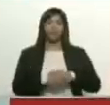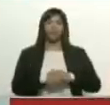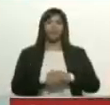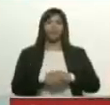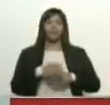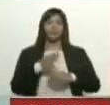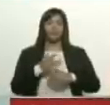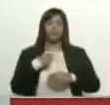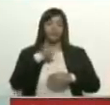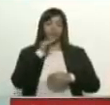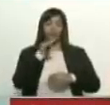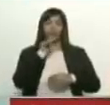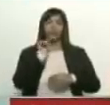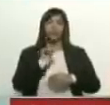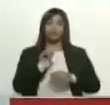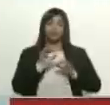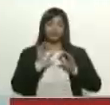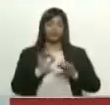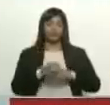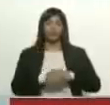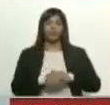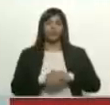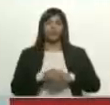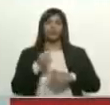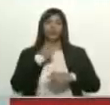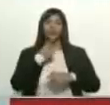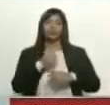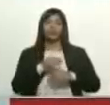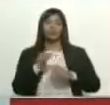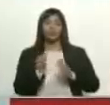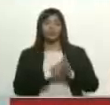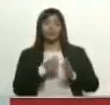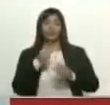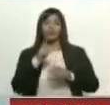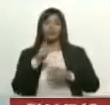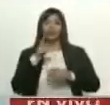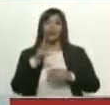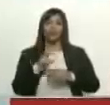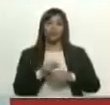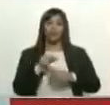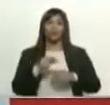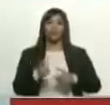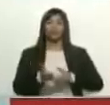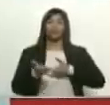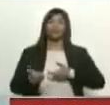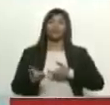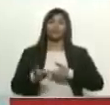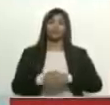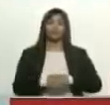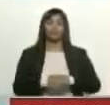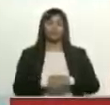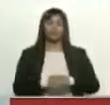que según sus informaciones constaba de un total de 120 fusiles modelo